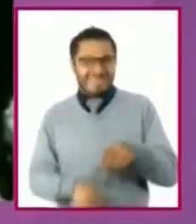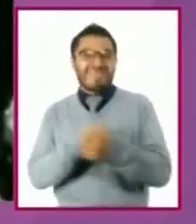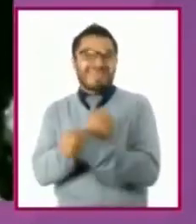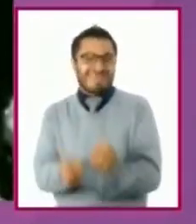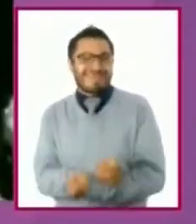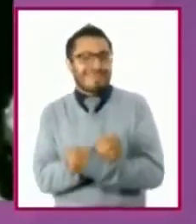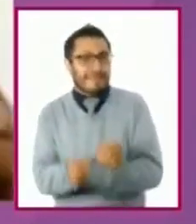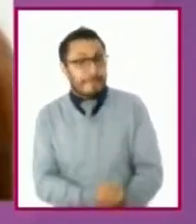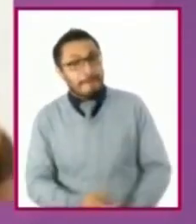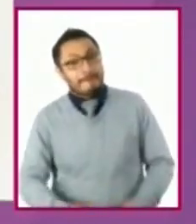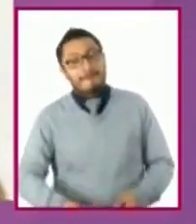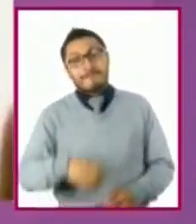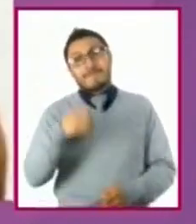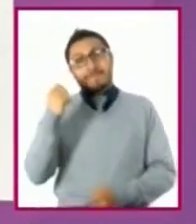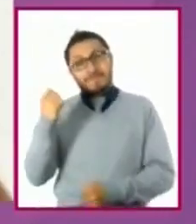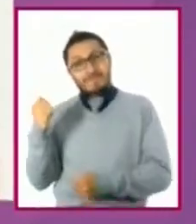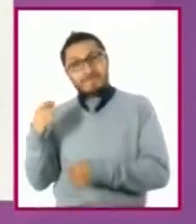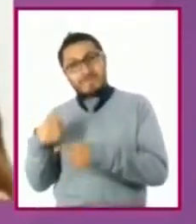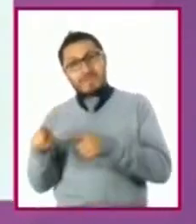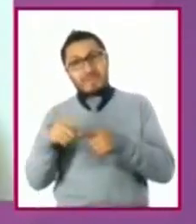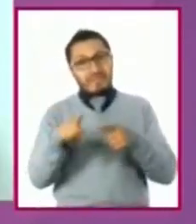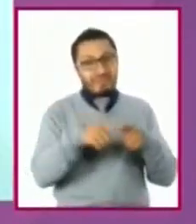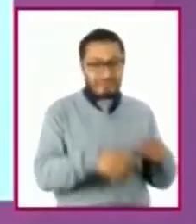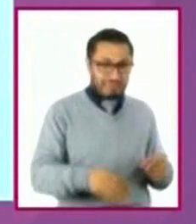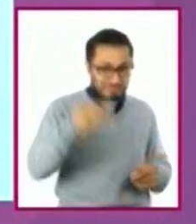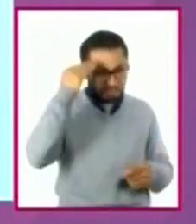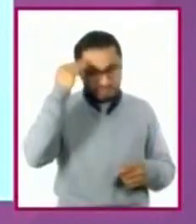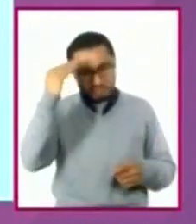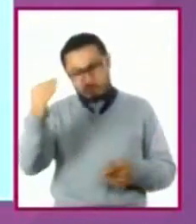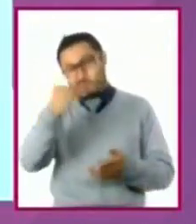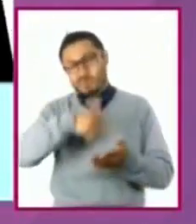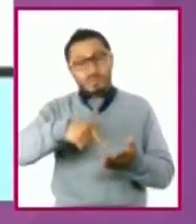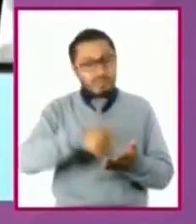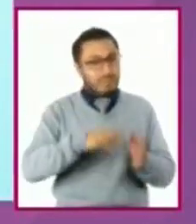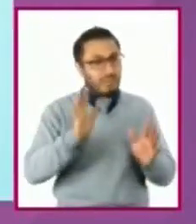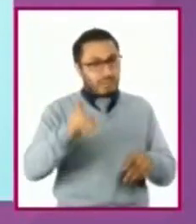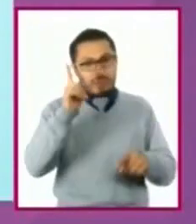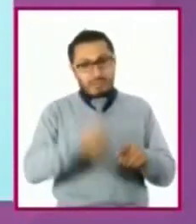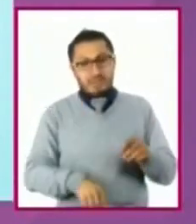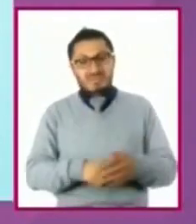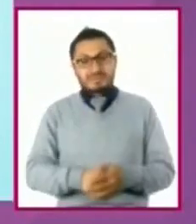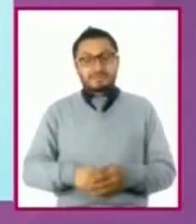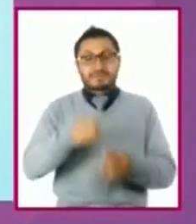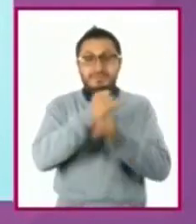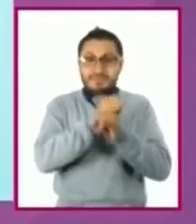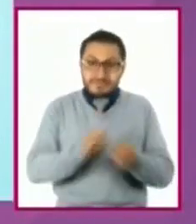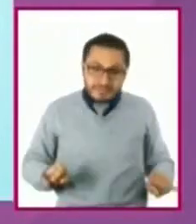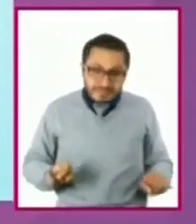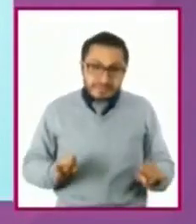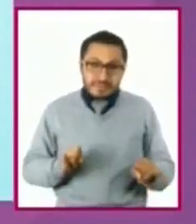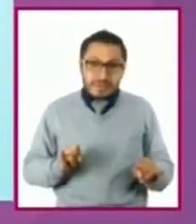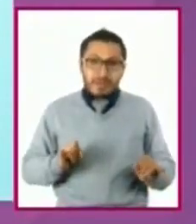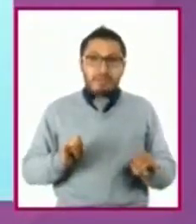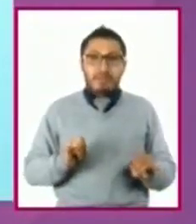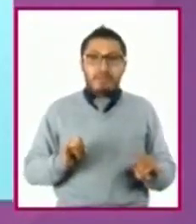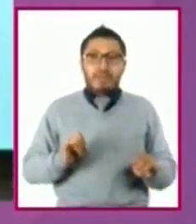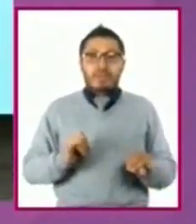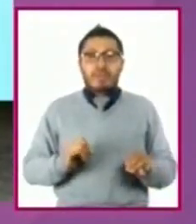esclavitud ha ocurrido en diferentes lugares y épocas. La Declaración de Independencia de los Estados Unidos de América